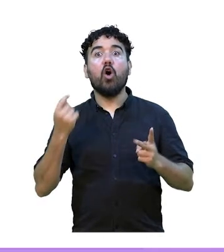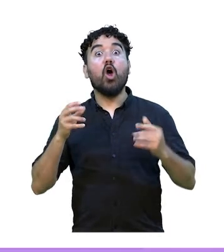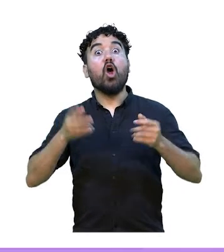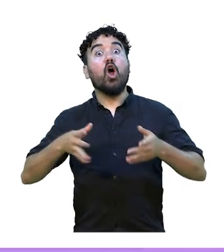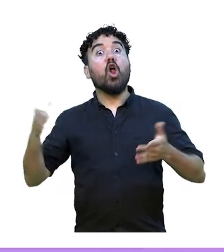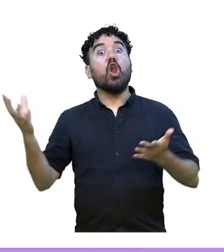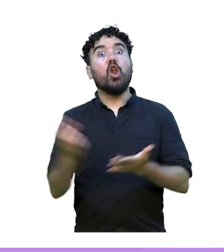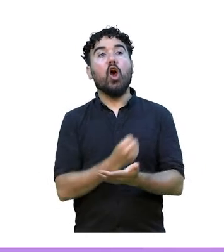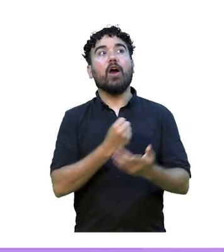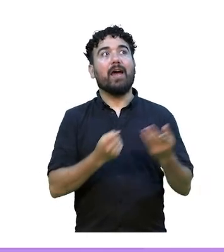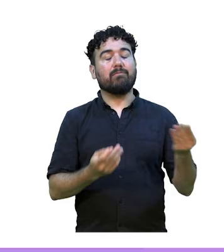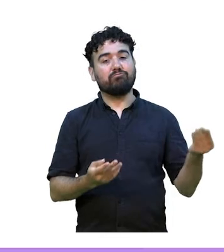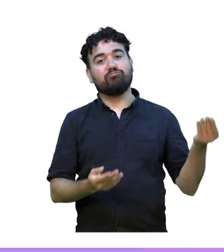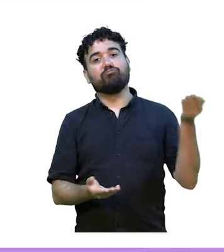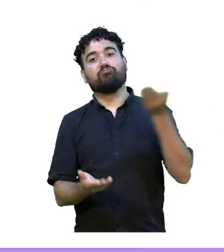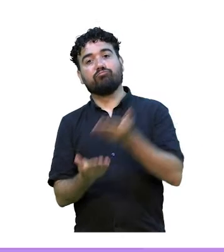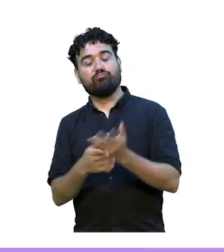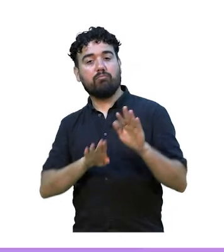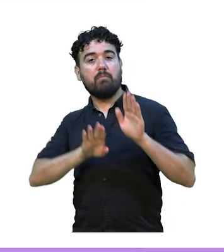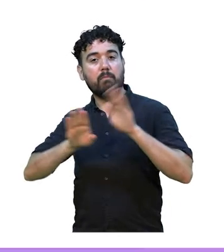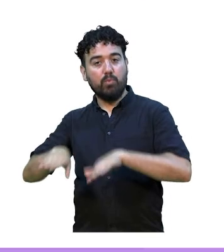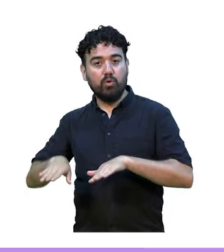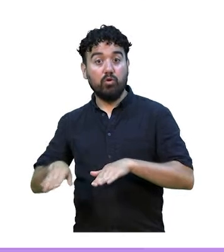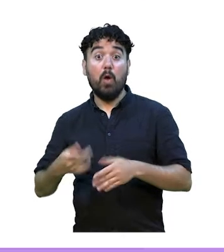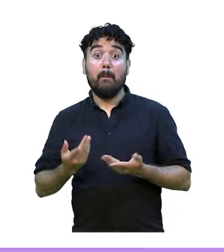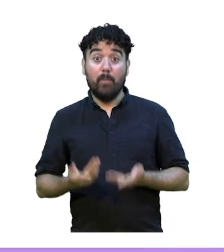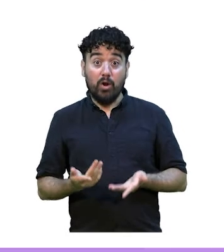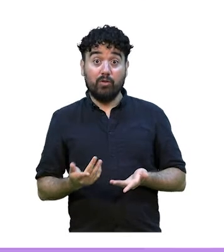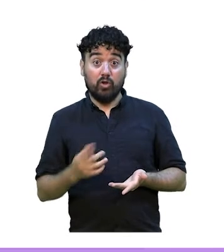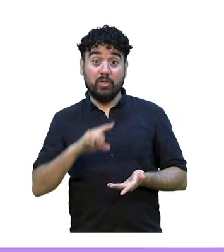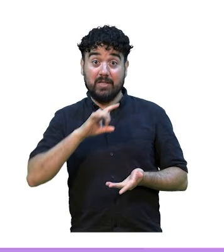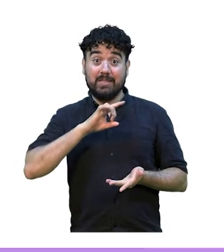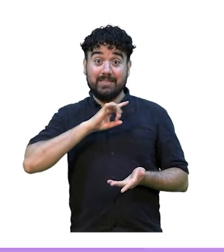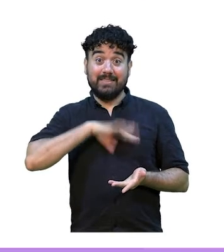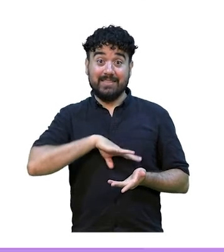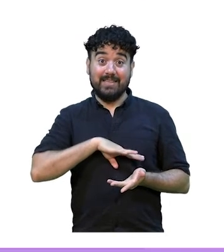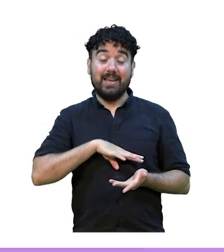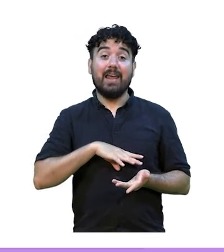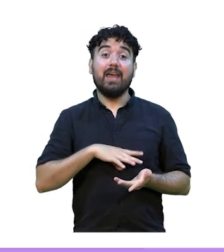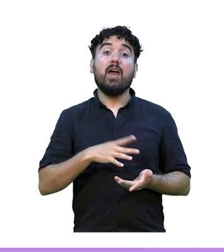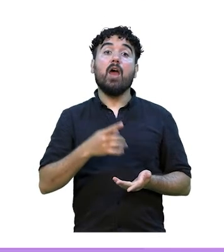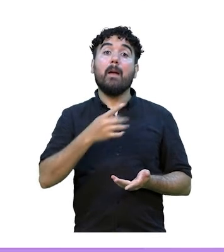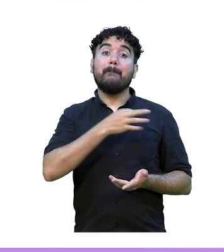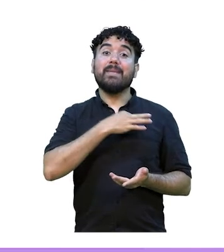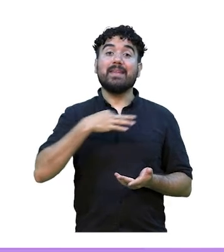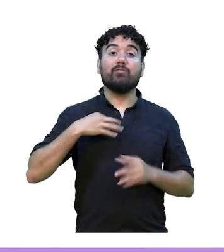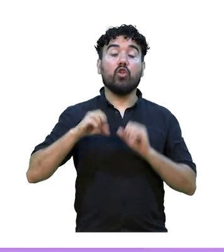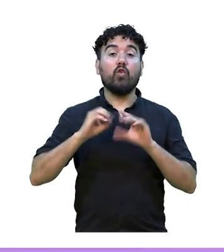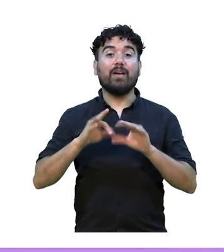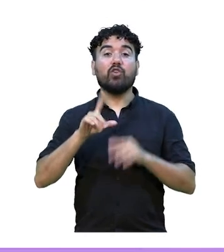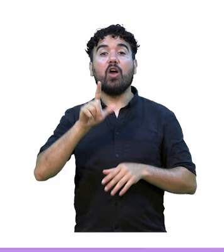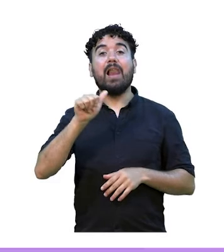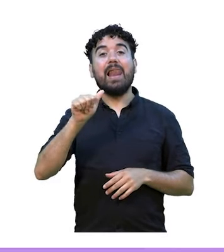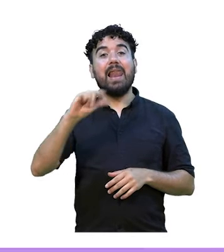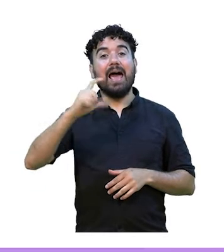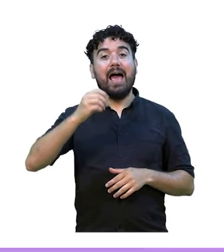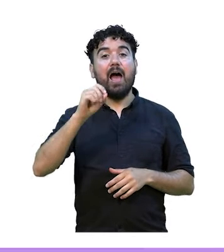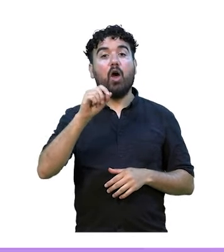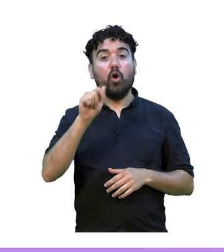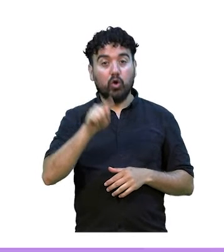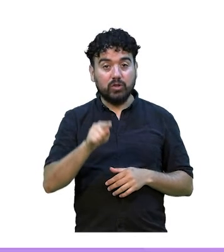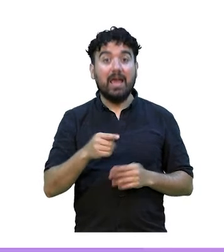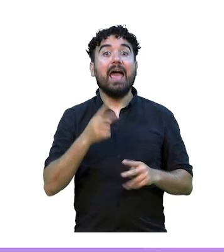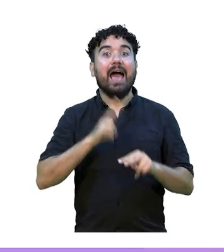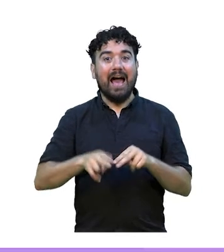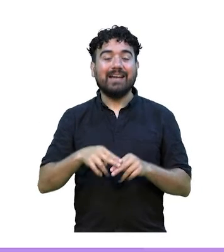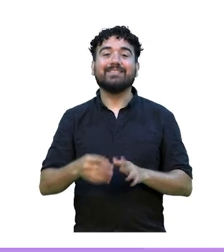un pronunciamiento, y a partir de eso el Estado chileno, ¿no?, siendo Lago el ministro de Educación, establece, digamos,